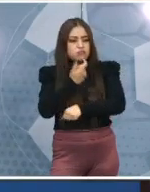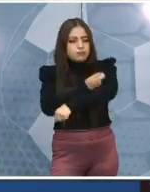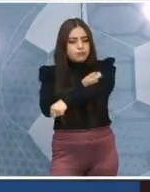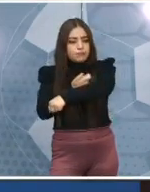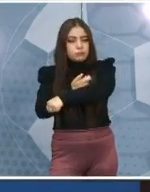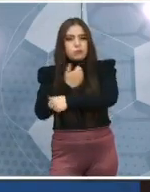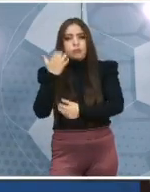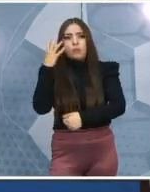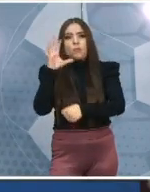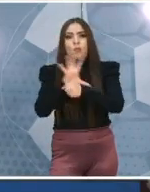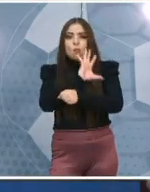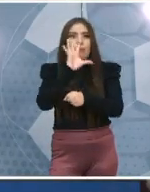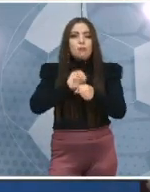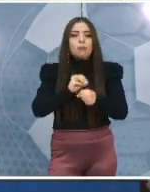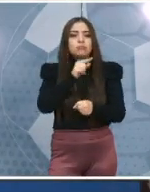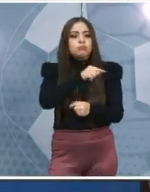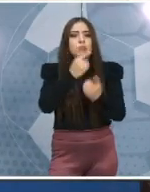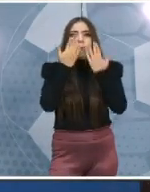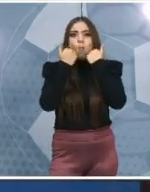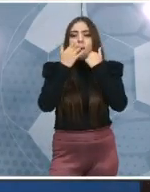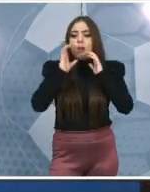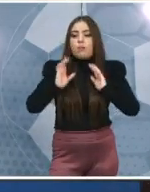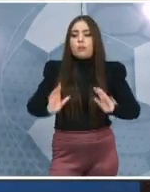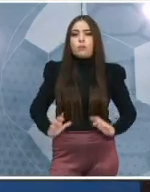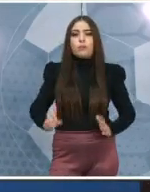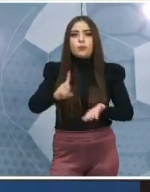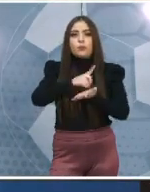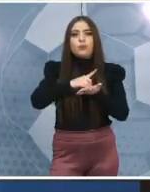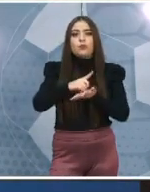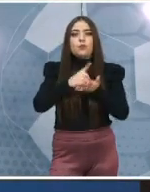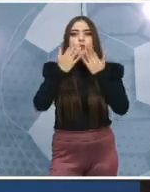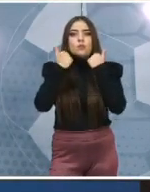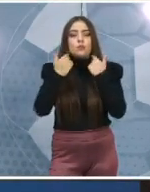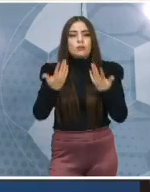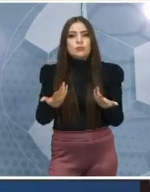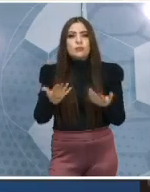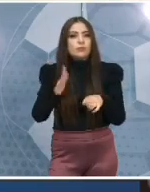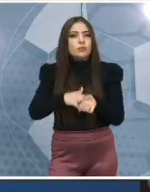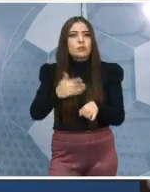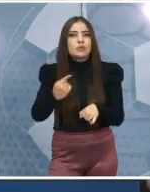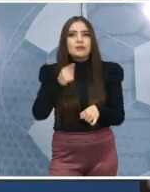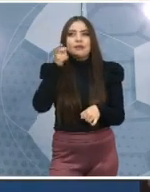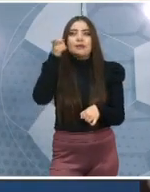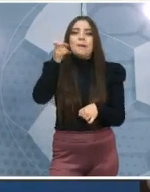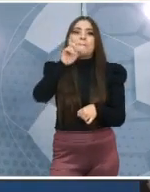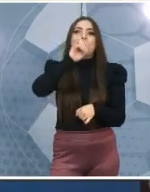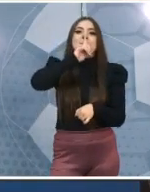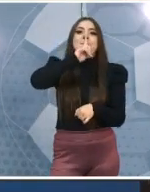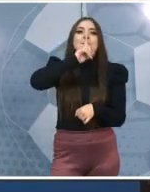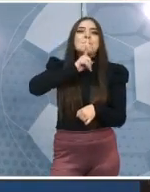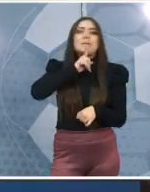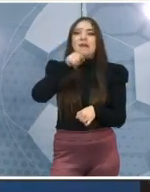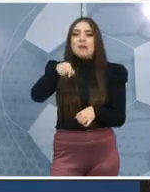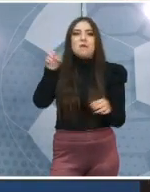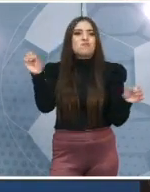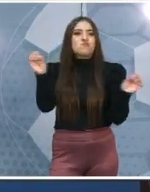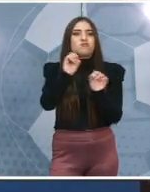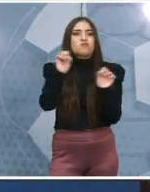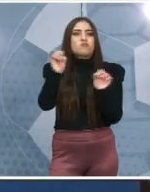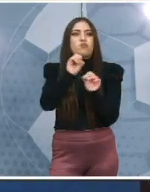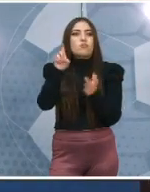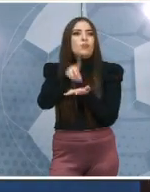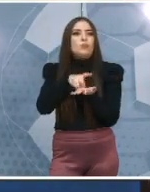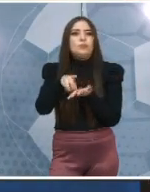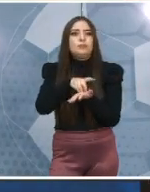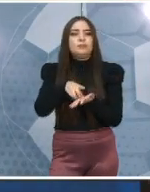en su cuerpo, en su sistema. ¿Por qué? Porque no es cierto, porque no se estaban drogando, porque ellos fueron por ellos, porque se